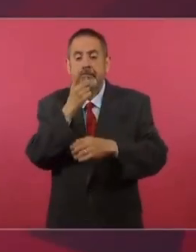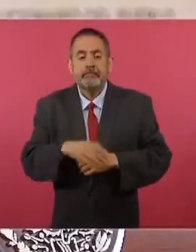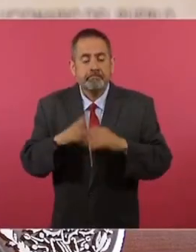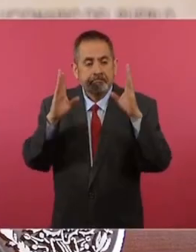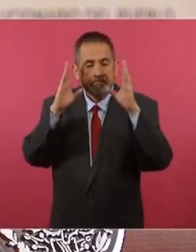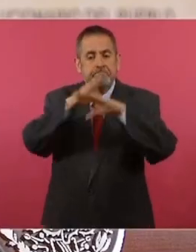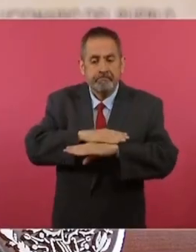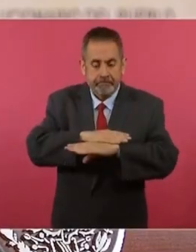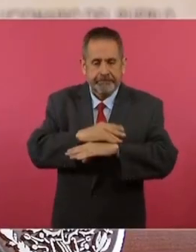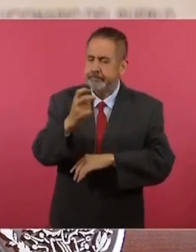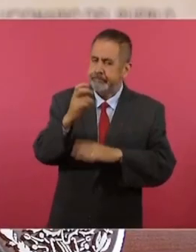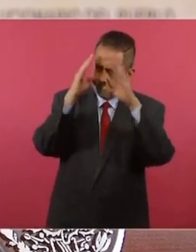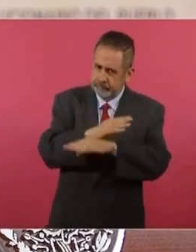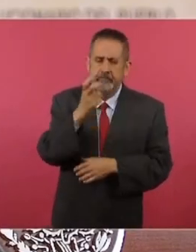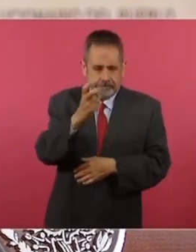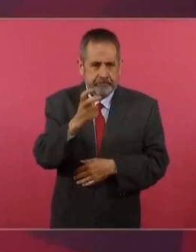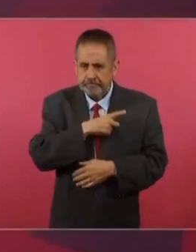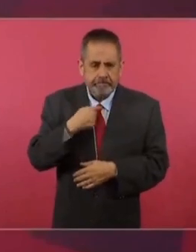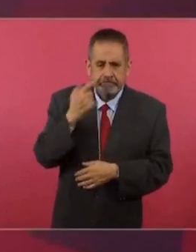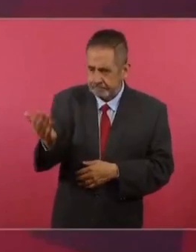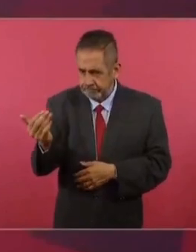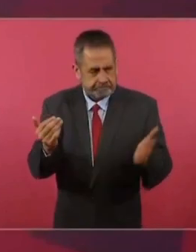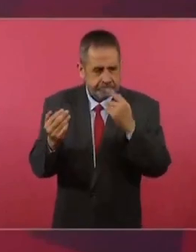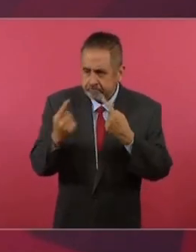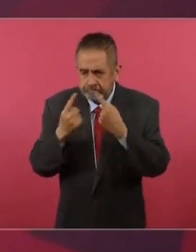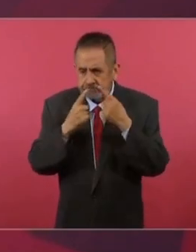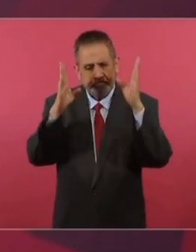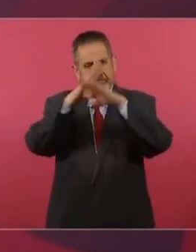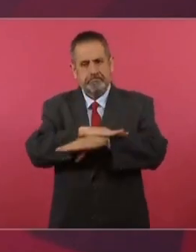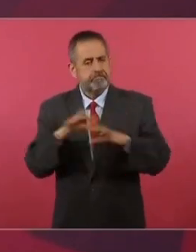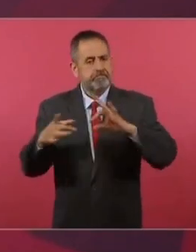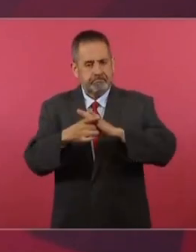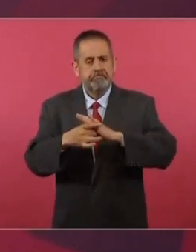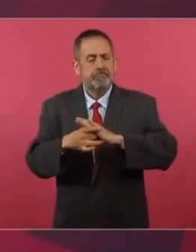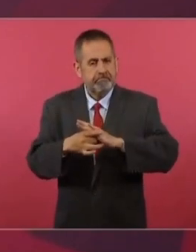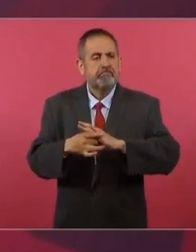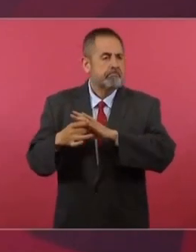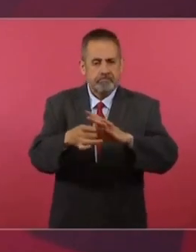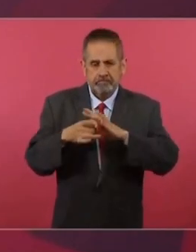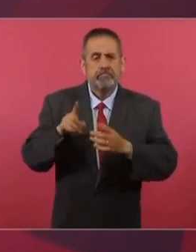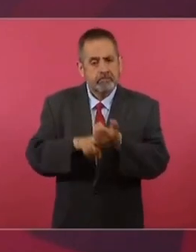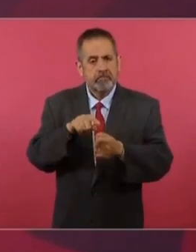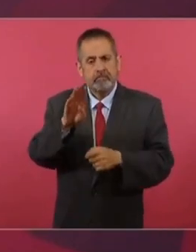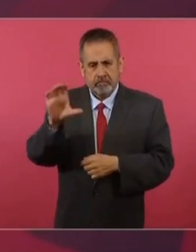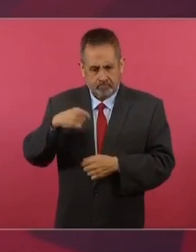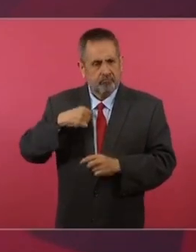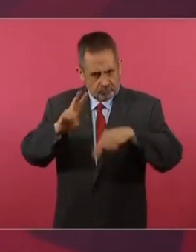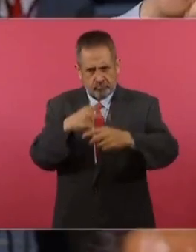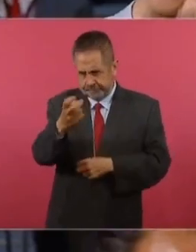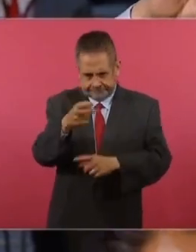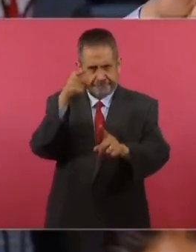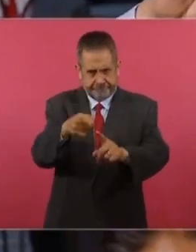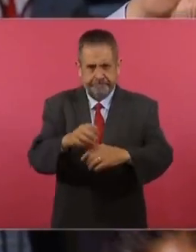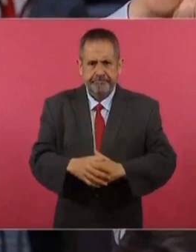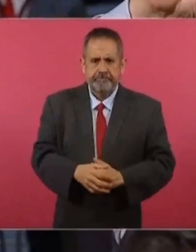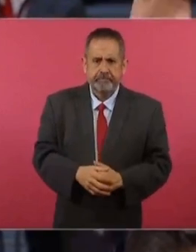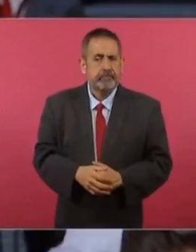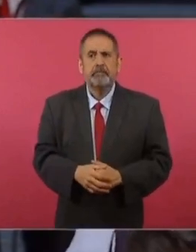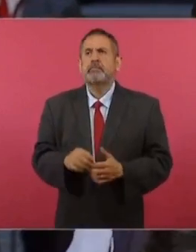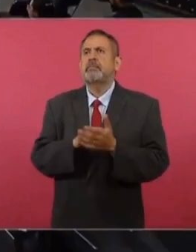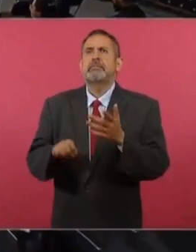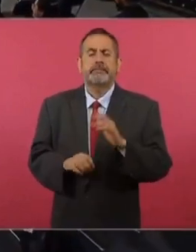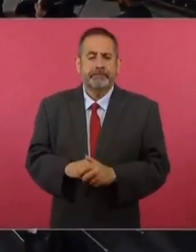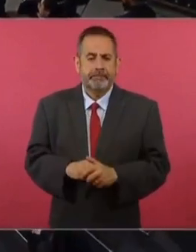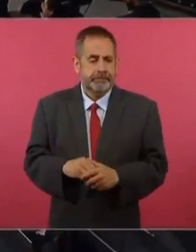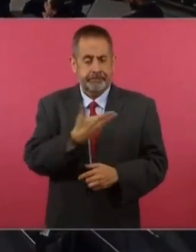la reconciliación eso es lo que hay que buscar en Baja California y voy a ir a eso Por ejemplo